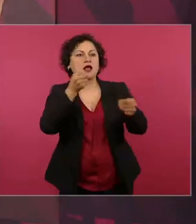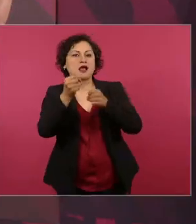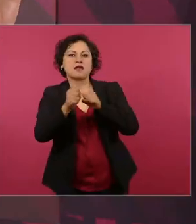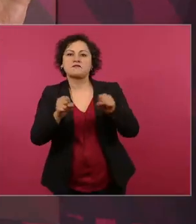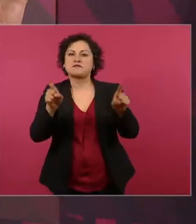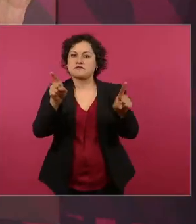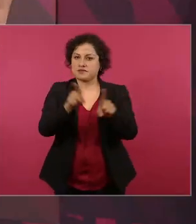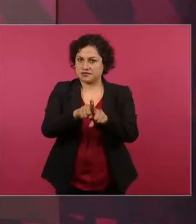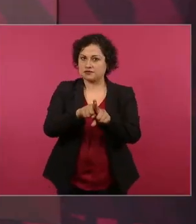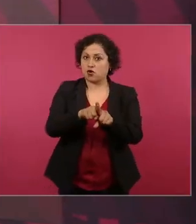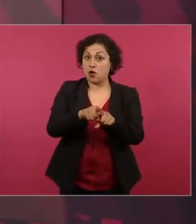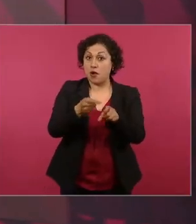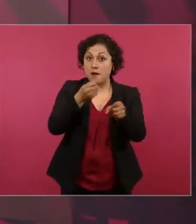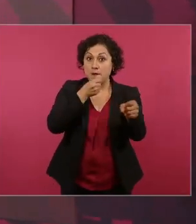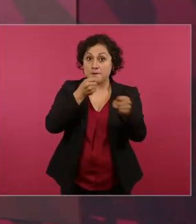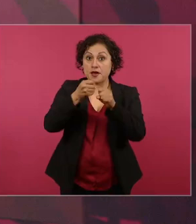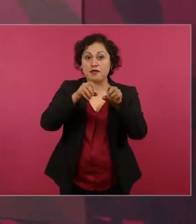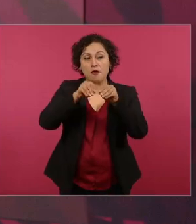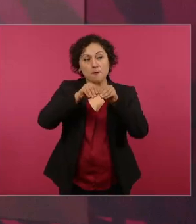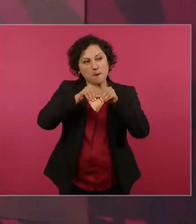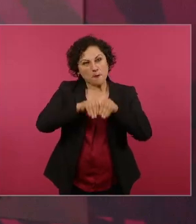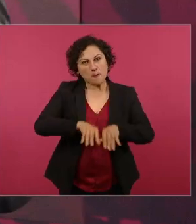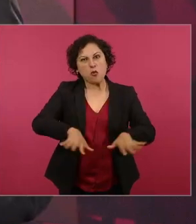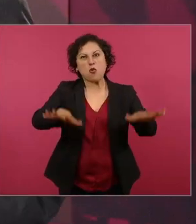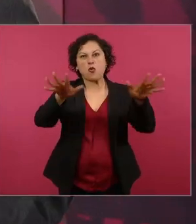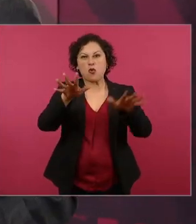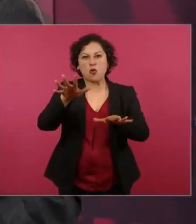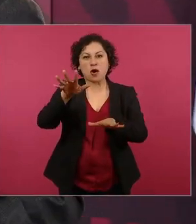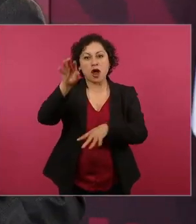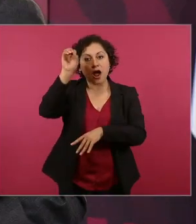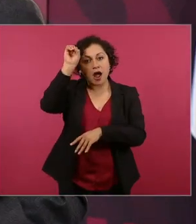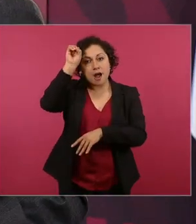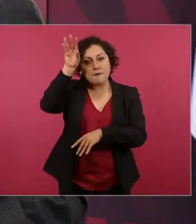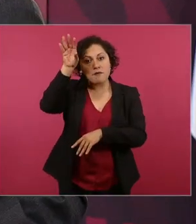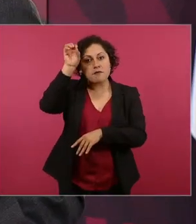hacen una transmisión en vivo